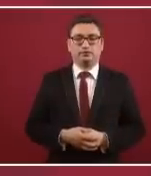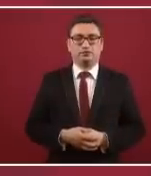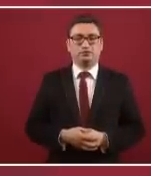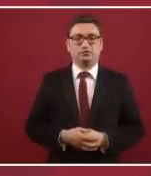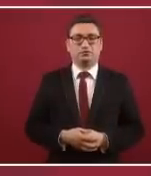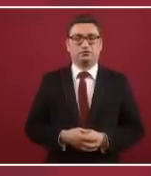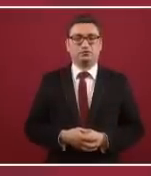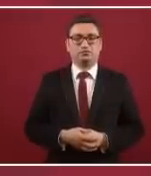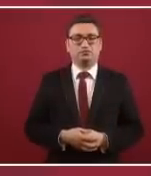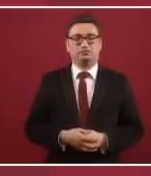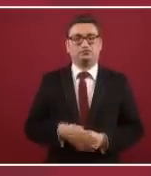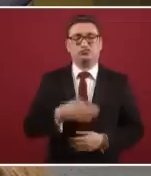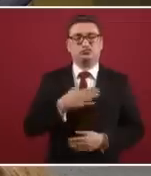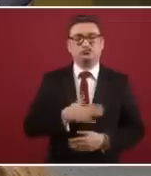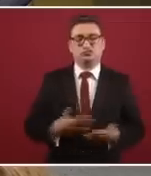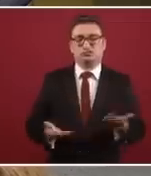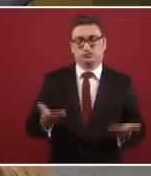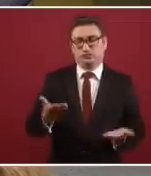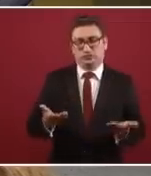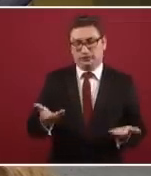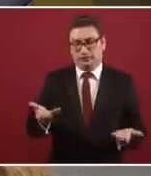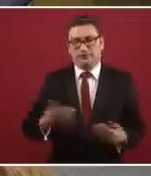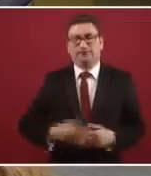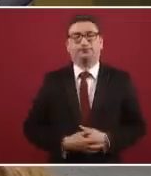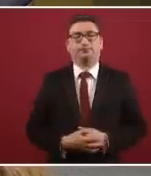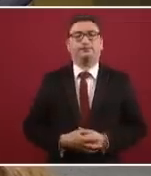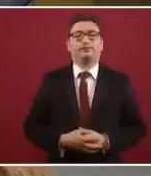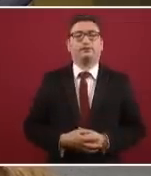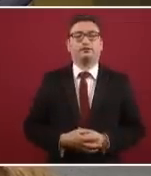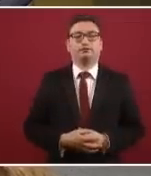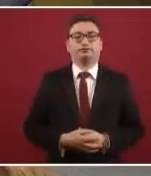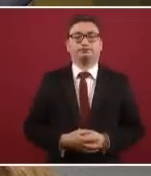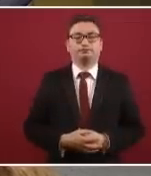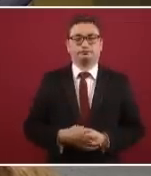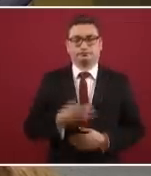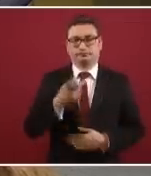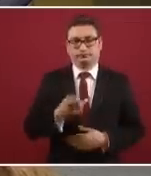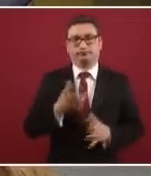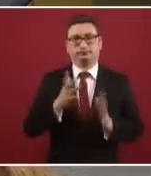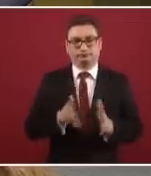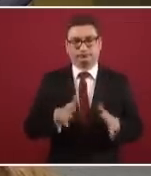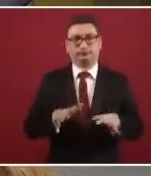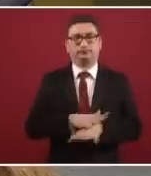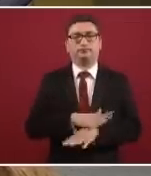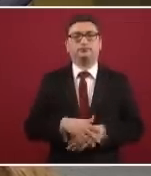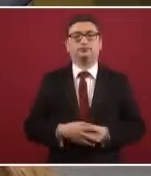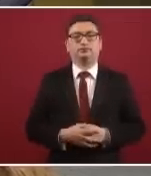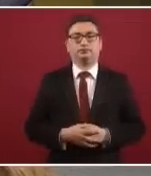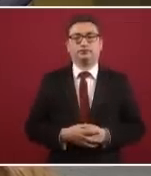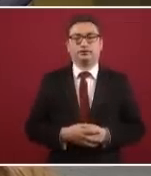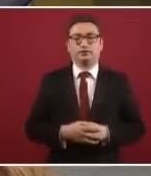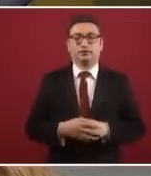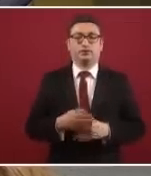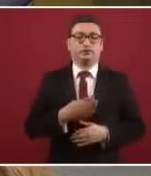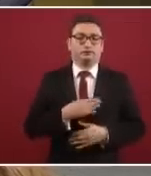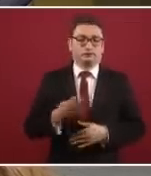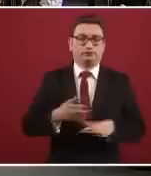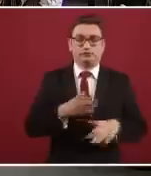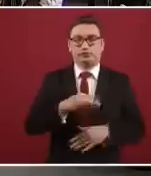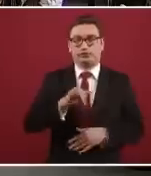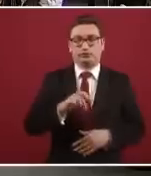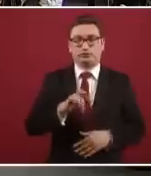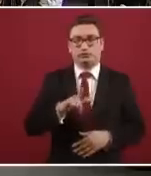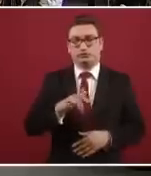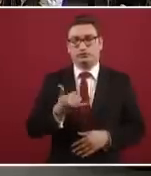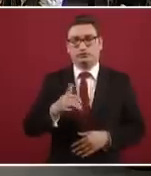desigual. Entonces sí hay un cambio en ese sentido. Bueno, vamos a ver con Jocelyn.